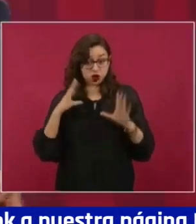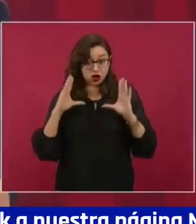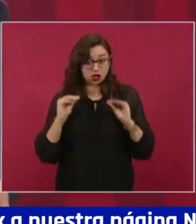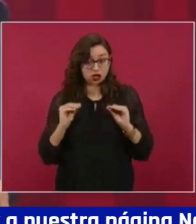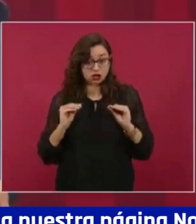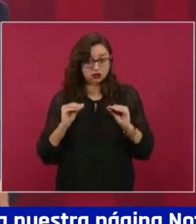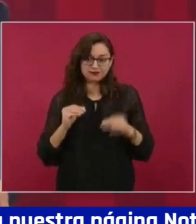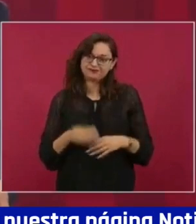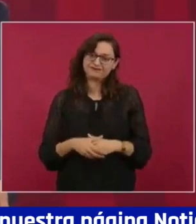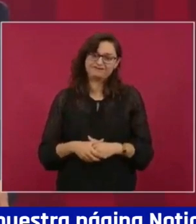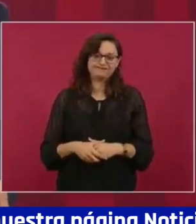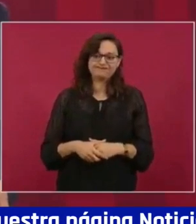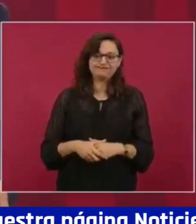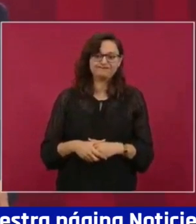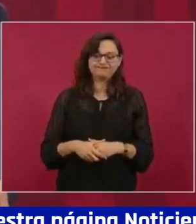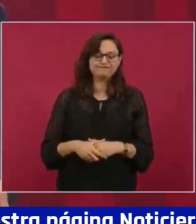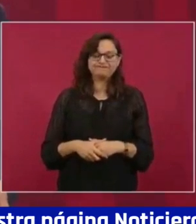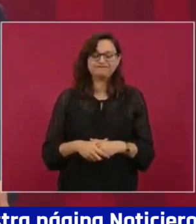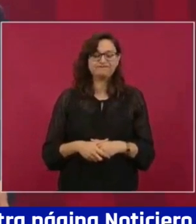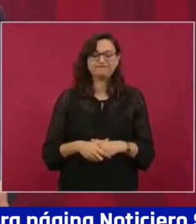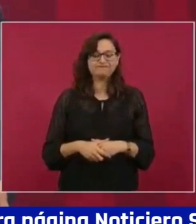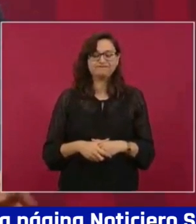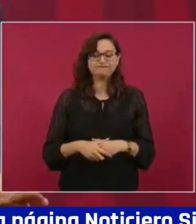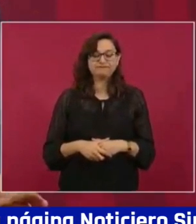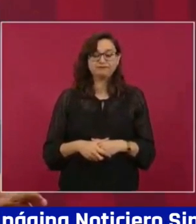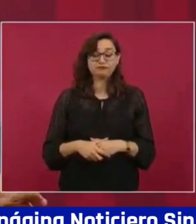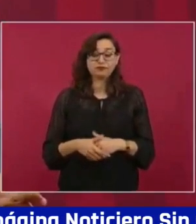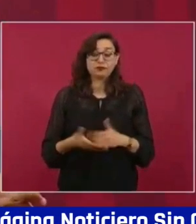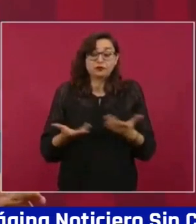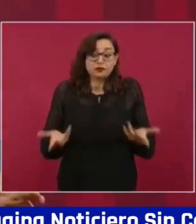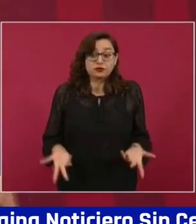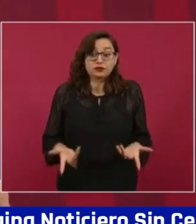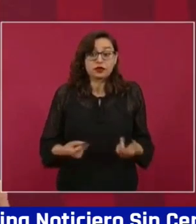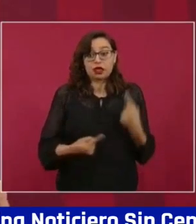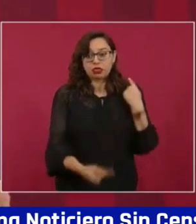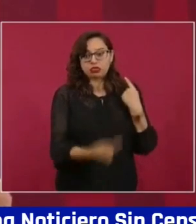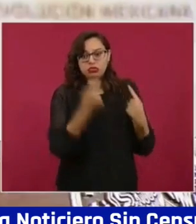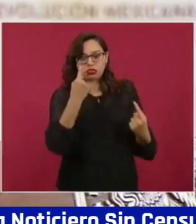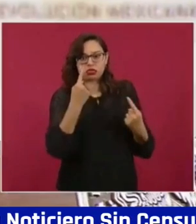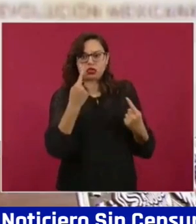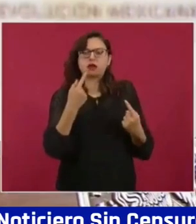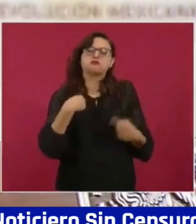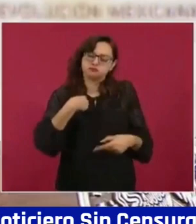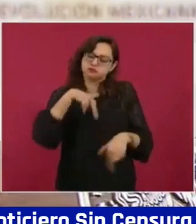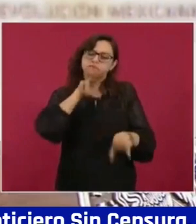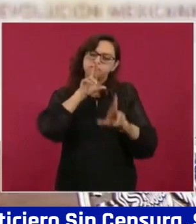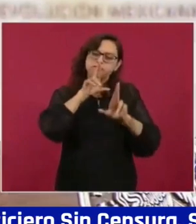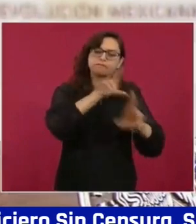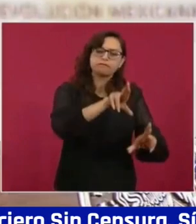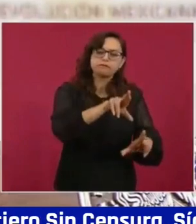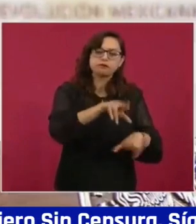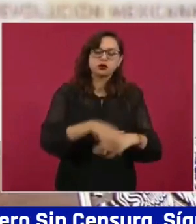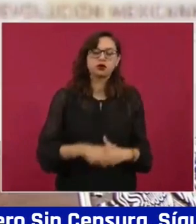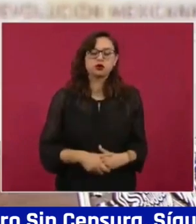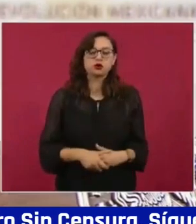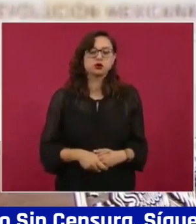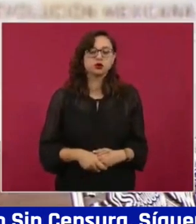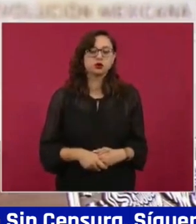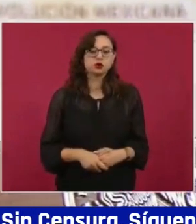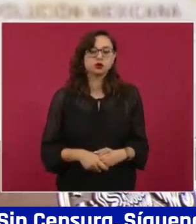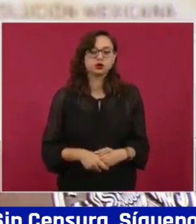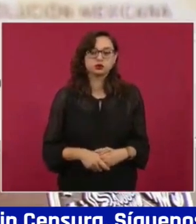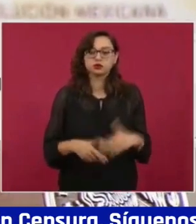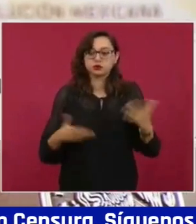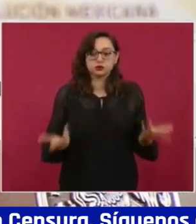iba a disparar, disculpe usted, pronosticaba que se iba a disparar el dólar en un